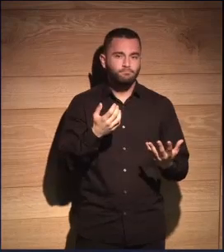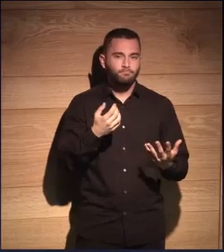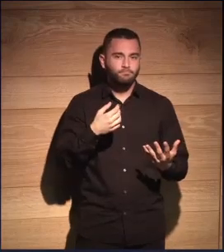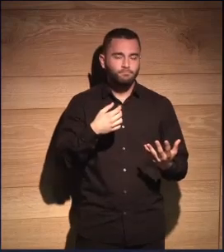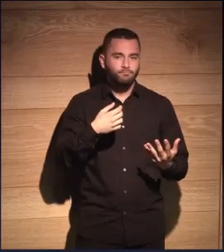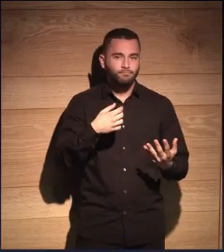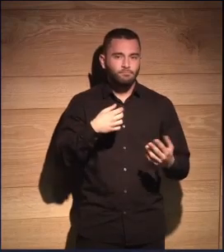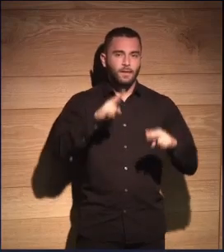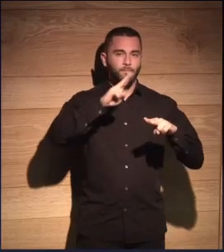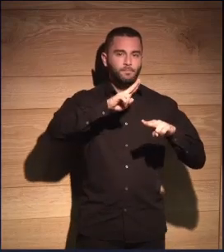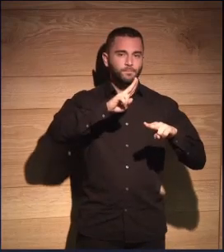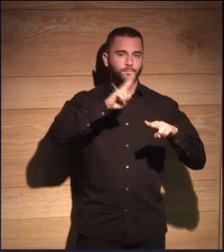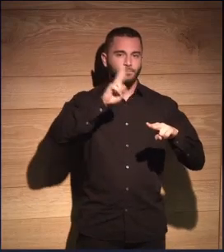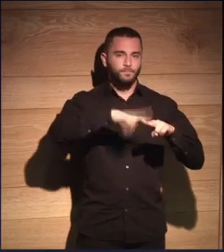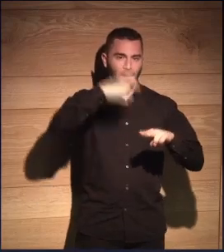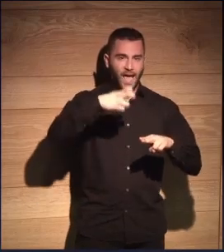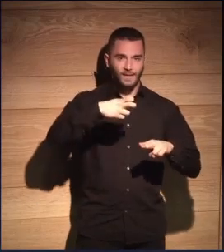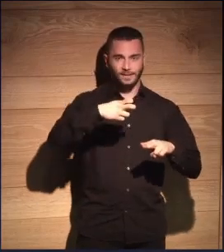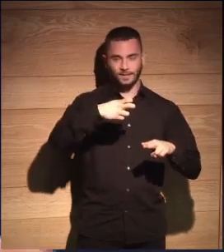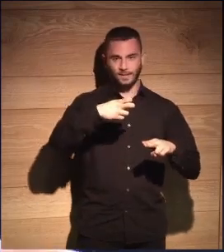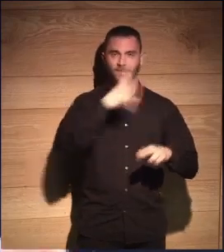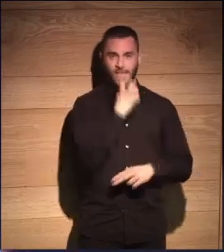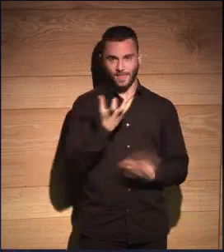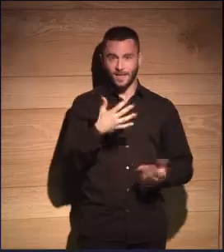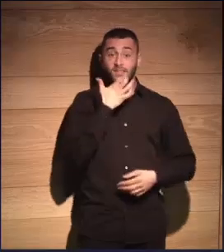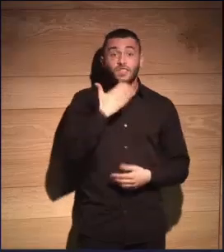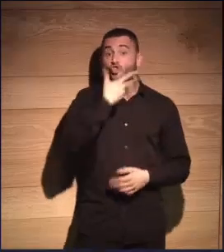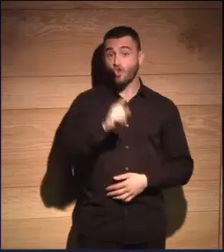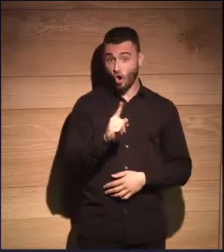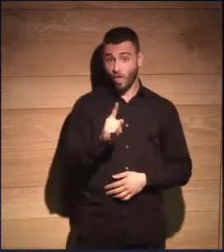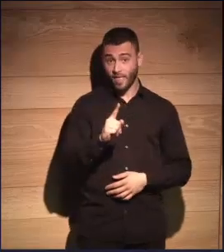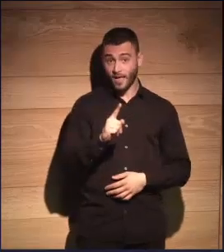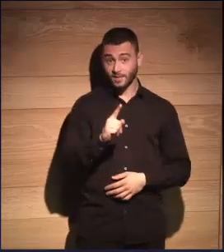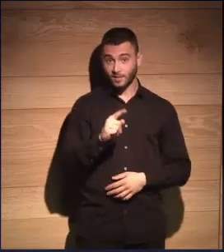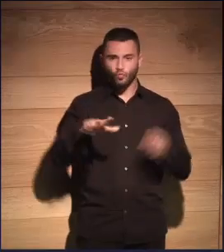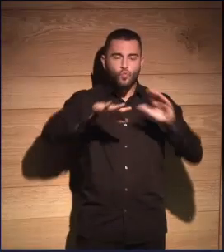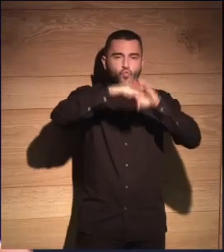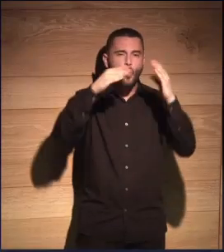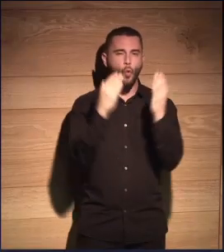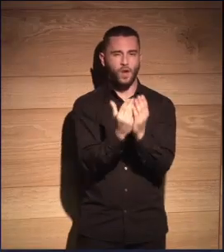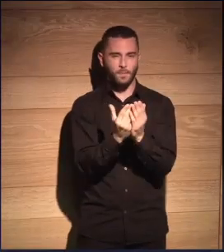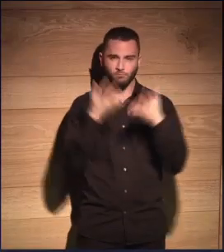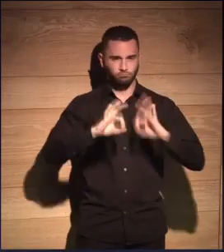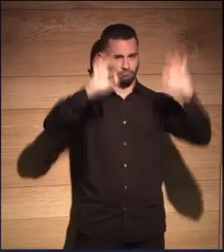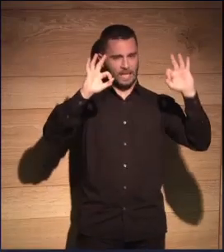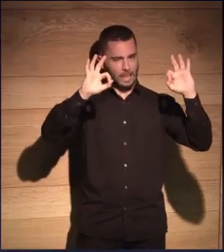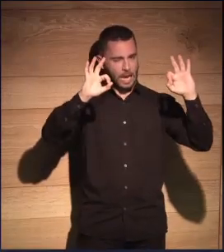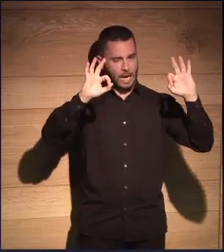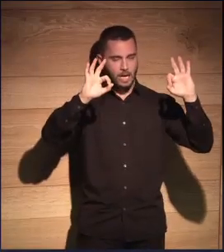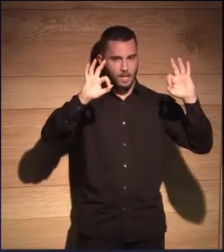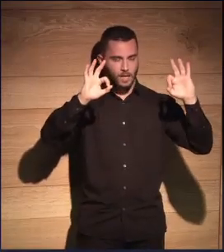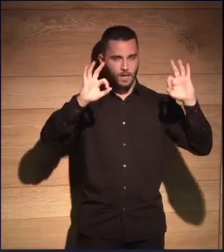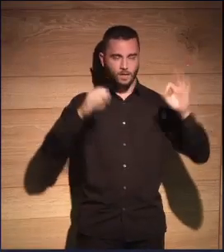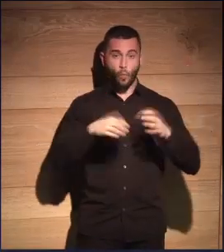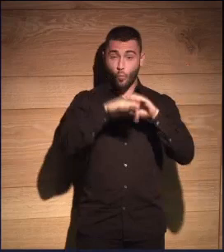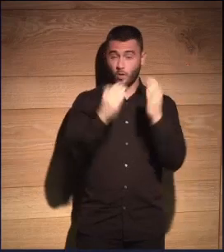Sad. Black Sad, para el que no lo conozca, pues es un universo un poco particular. Es un